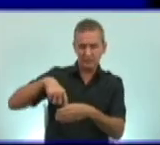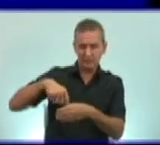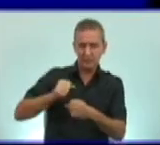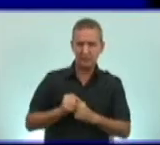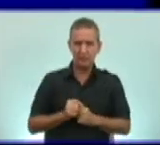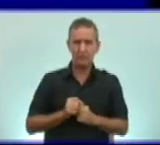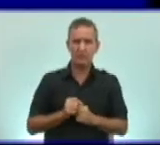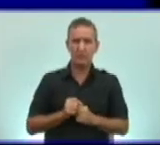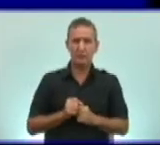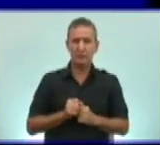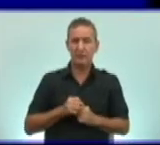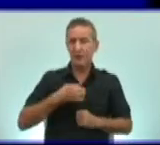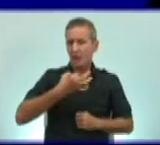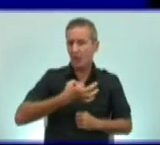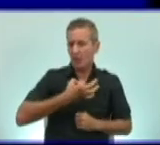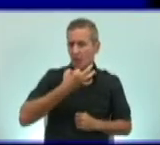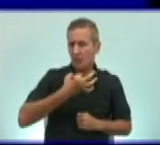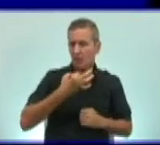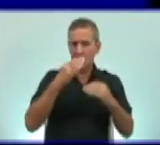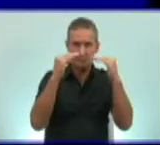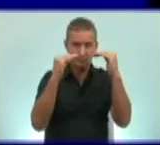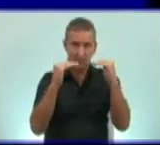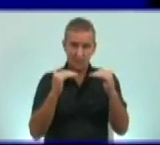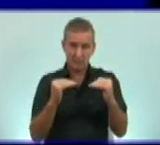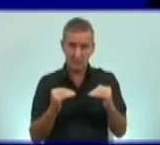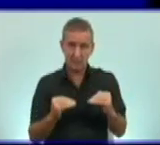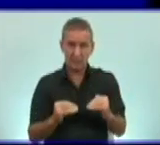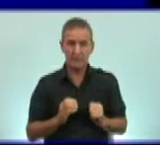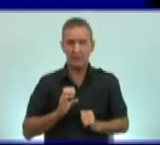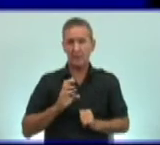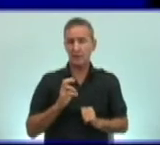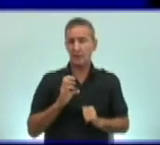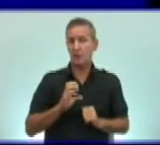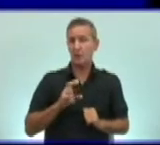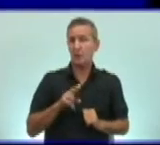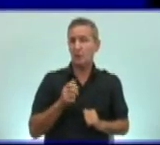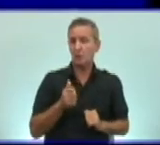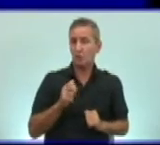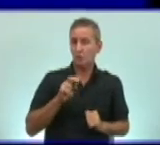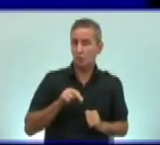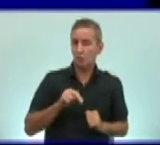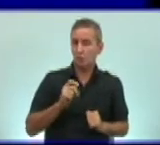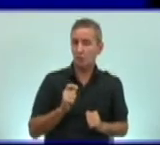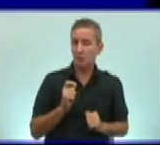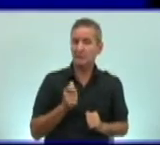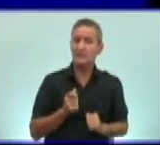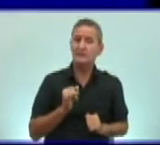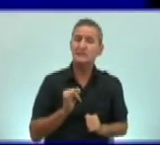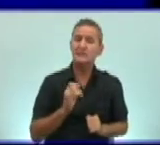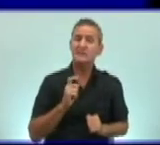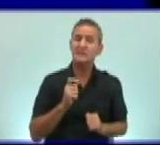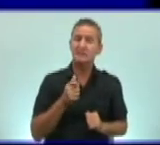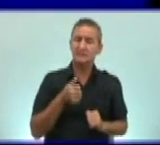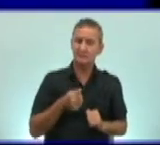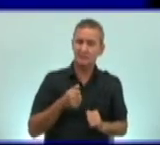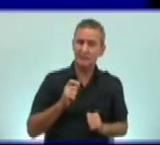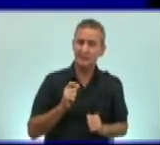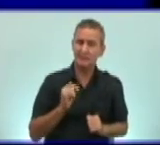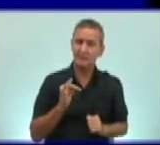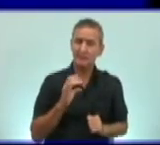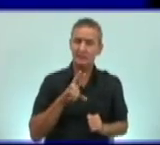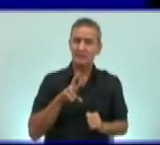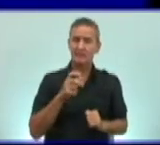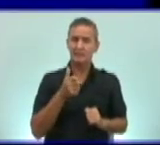siguientes criterios para poder clasificar de forma cuantitativa a un electrolito en fuerte o en